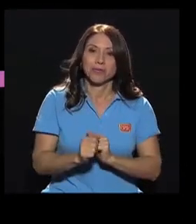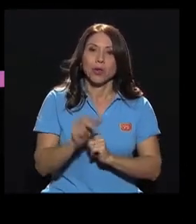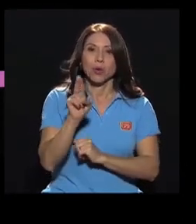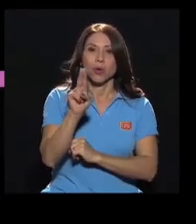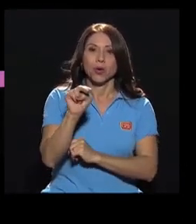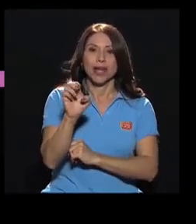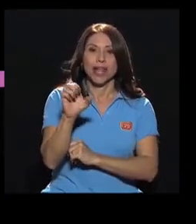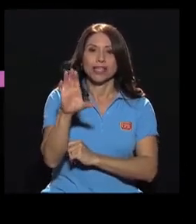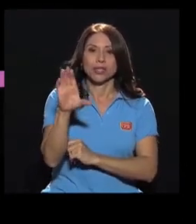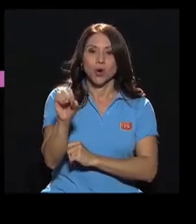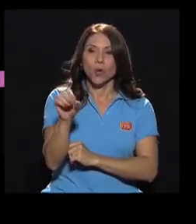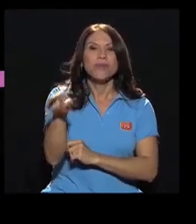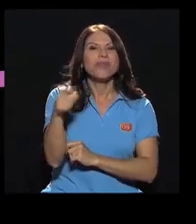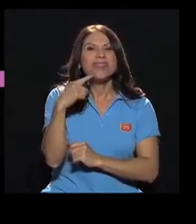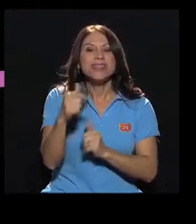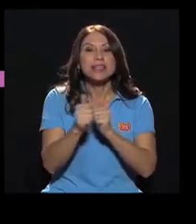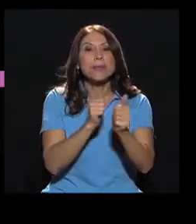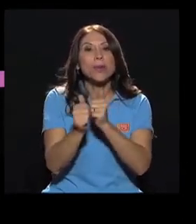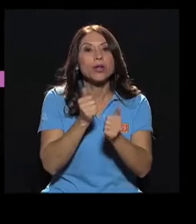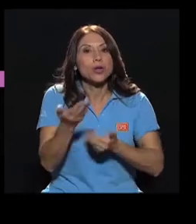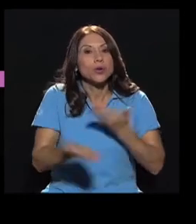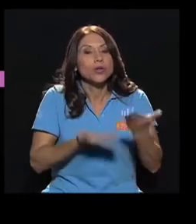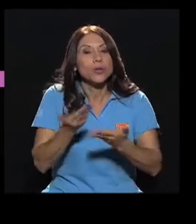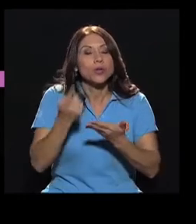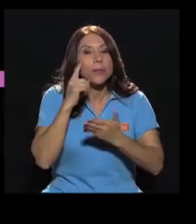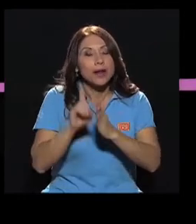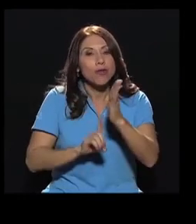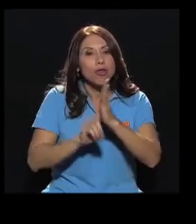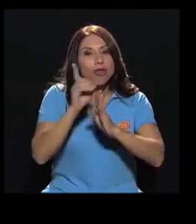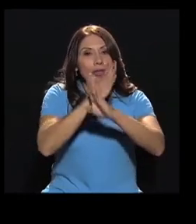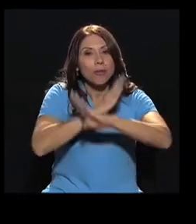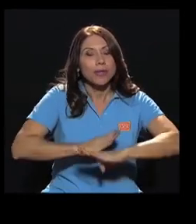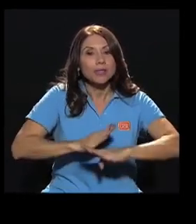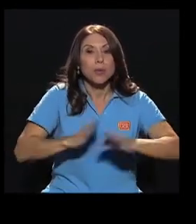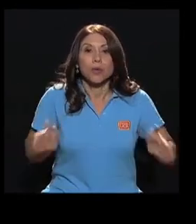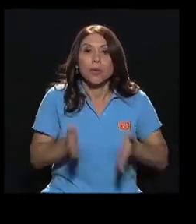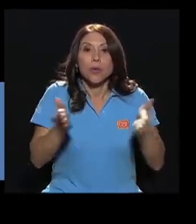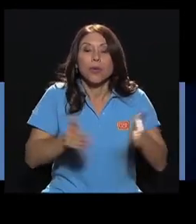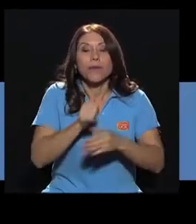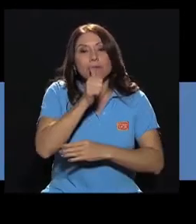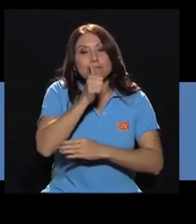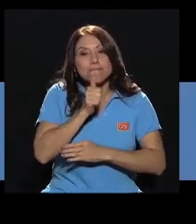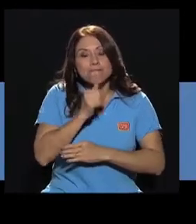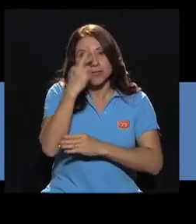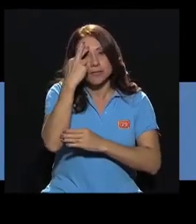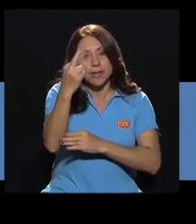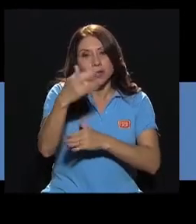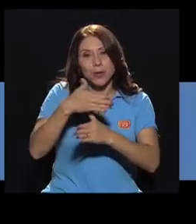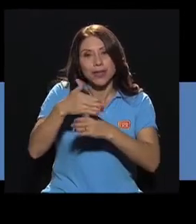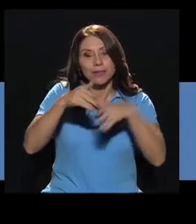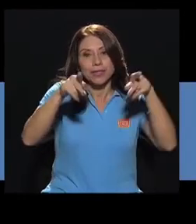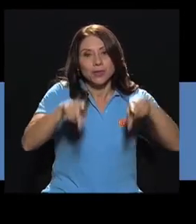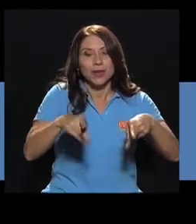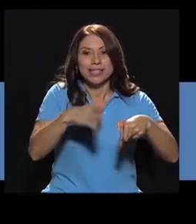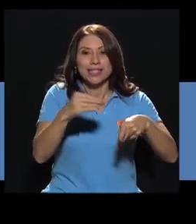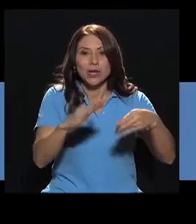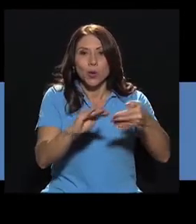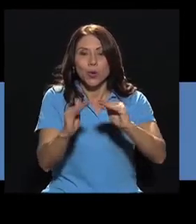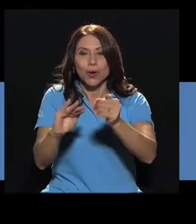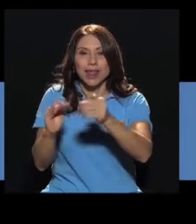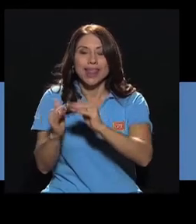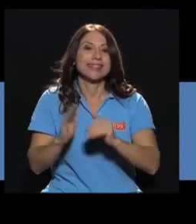ejemplo, para la UNESCO, el deporte contribuye al desarrollo y la paz, ya que promueve la tolerancia y el respeto entre personas